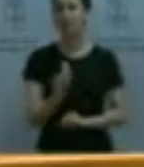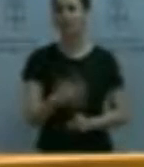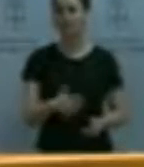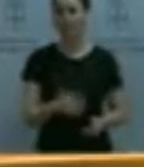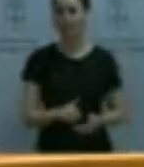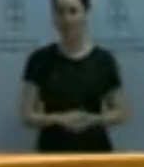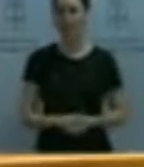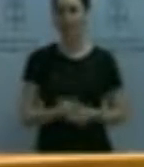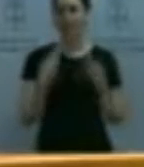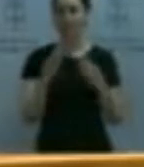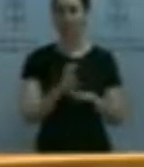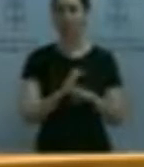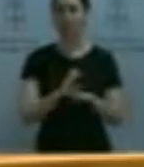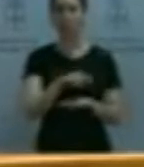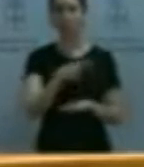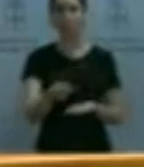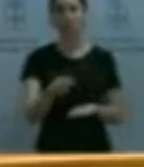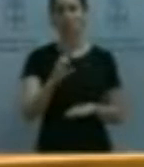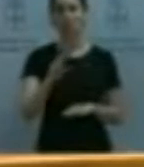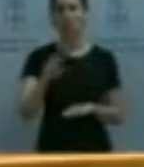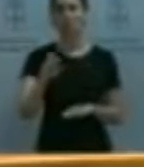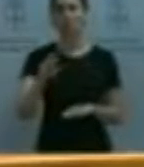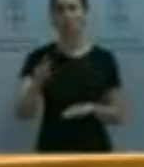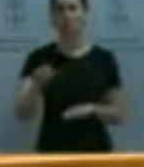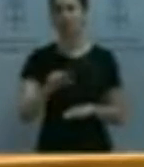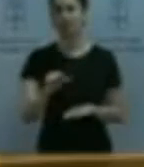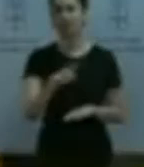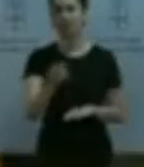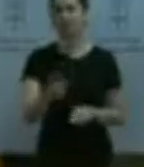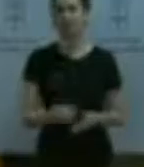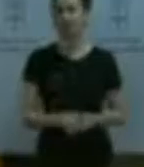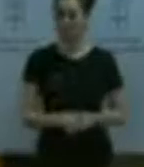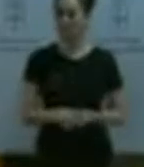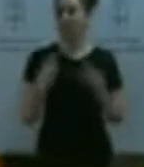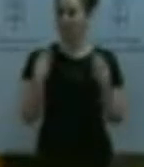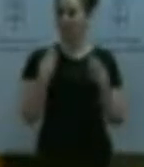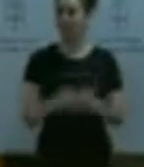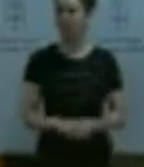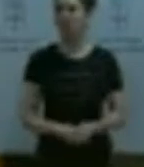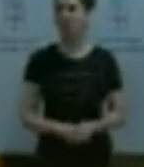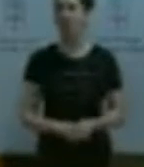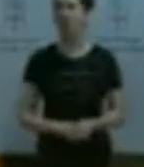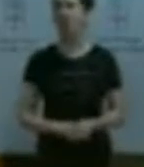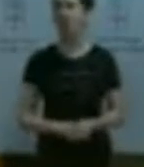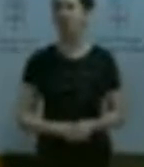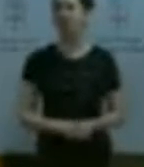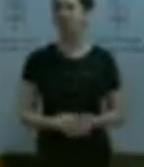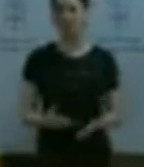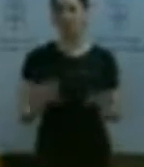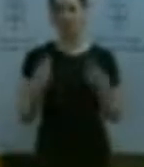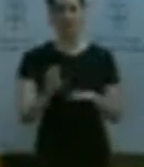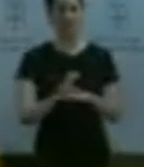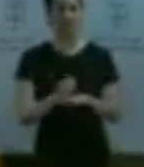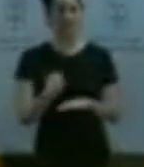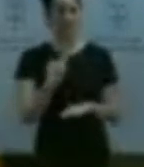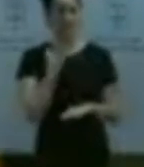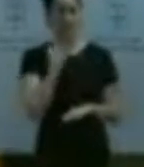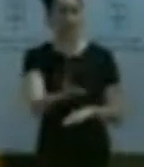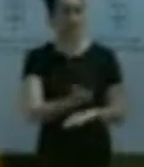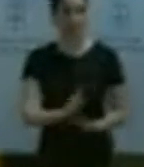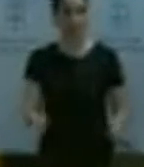tiene la palabra. Sí, muchas gracias, señor presidente. Gracias, señor consejero. Yo, sinceramente, le digo, la pregunta está formulada al Consejo de Gobierno,